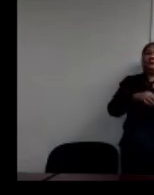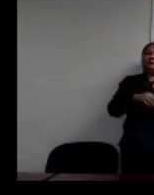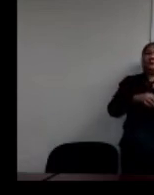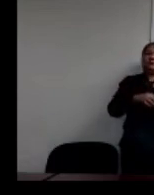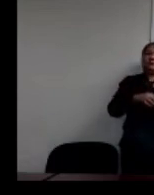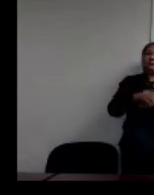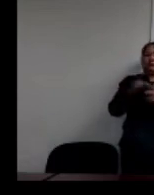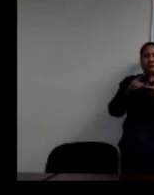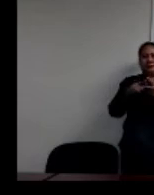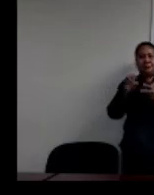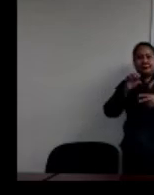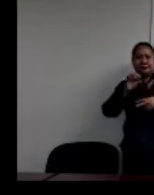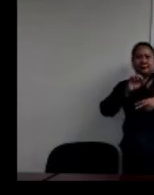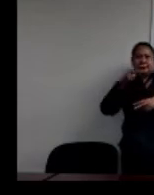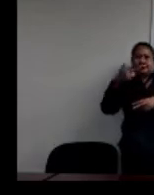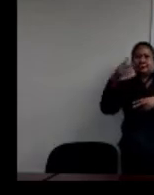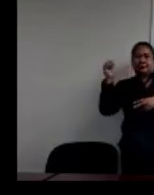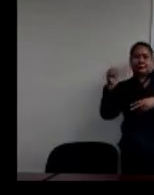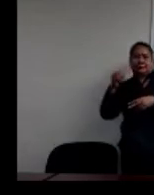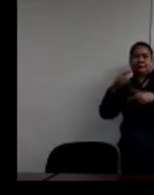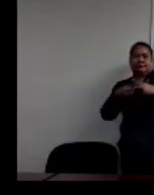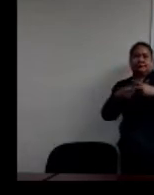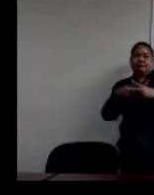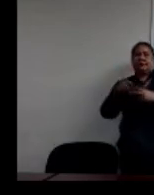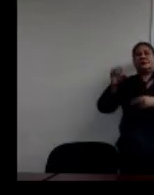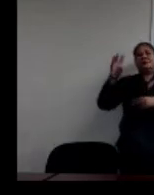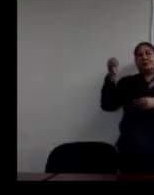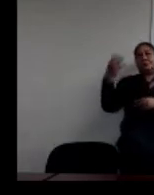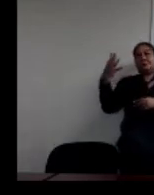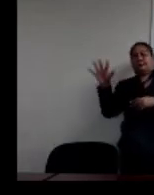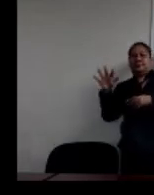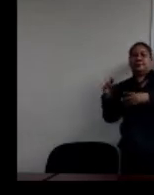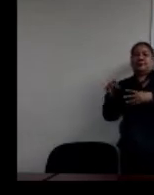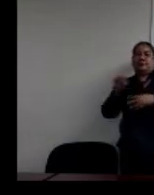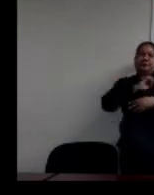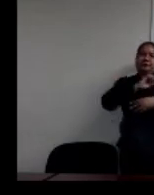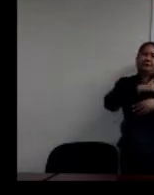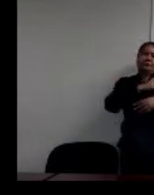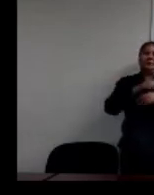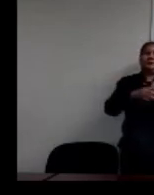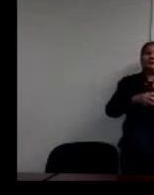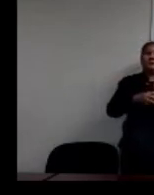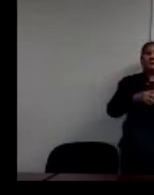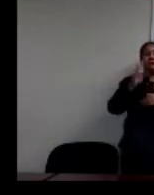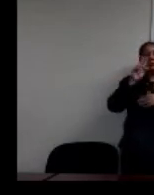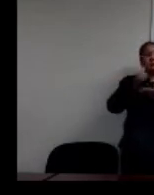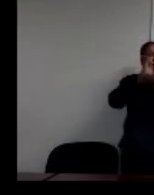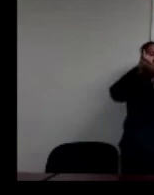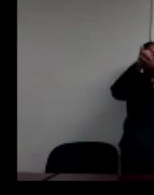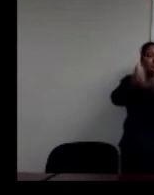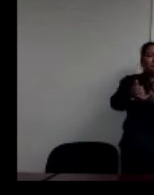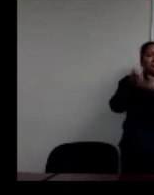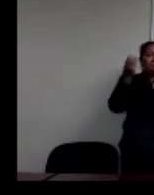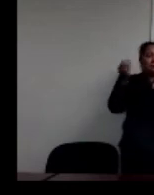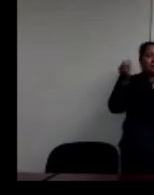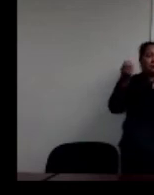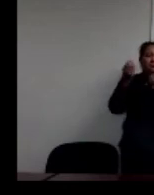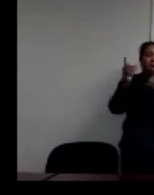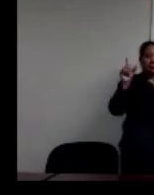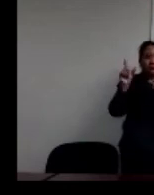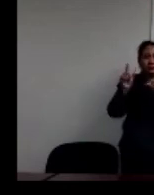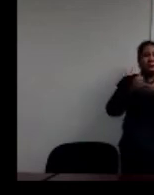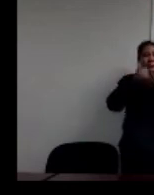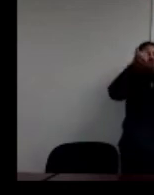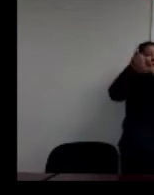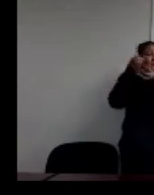matemáticas, y organizarlos, eso le va a ayudar mucho, no solamente a los niños que tienen el diagnóstico de trastorno por